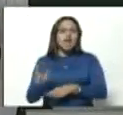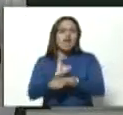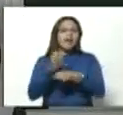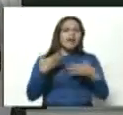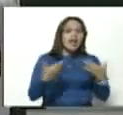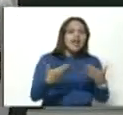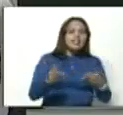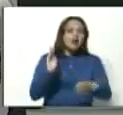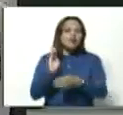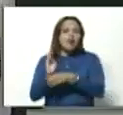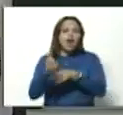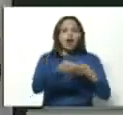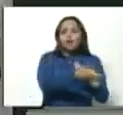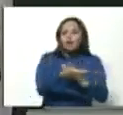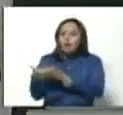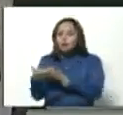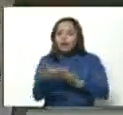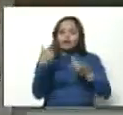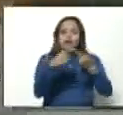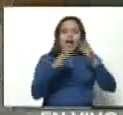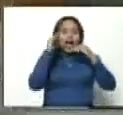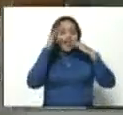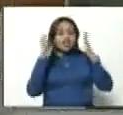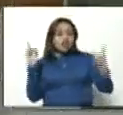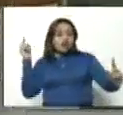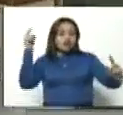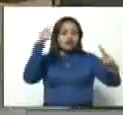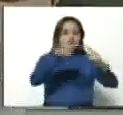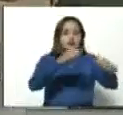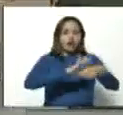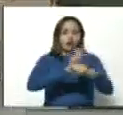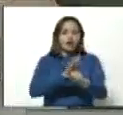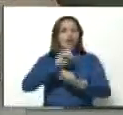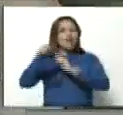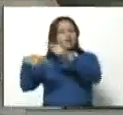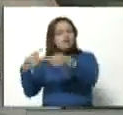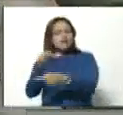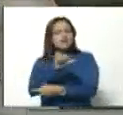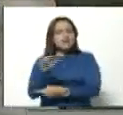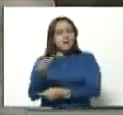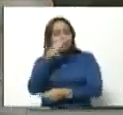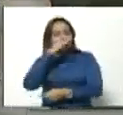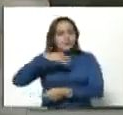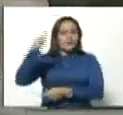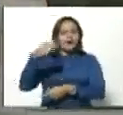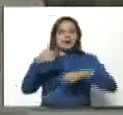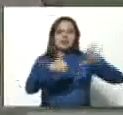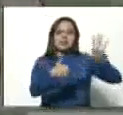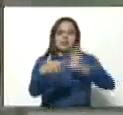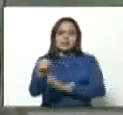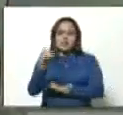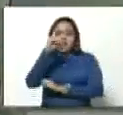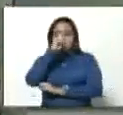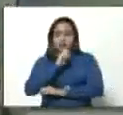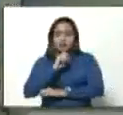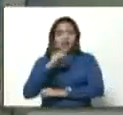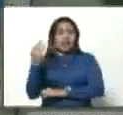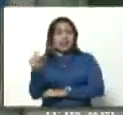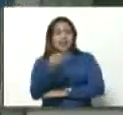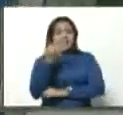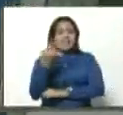civil, los bomberos, la gente que atiende pacientes COVID, y ya a partir de la semana que viene, mayores de 60 años. La tercera semana de